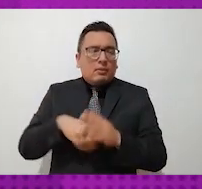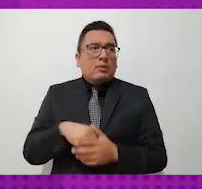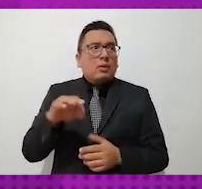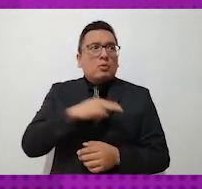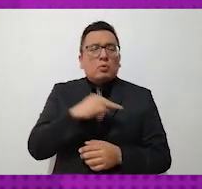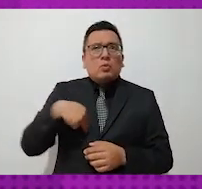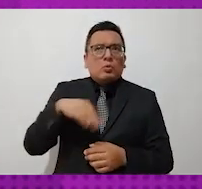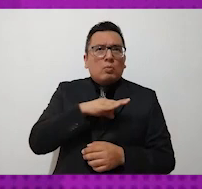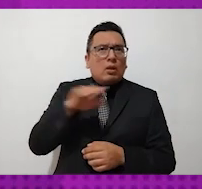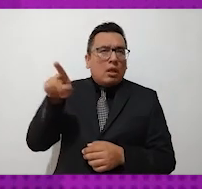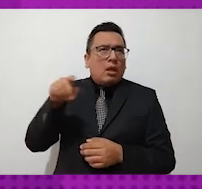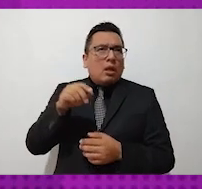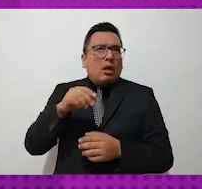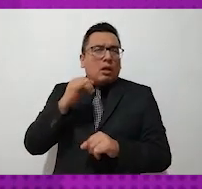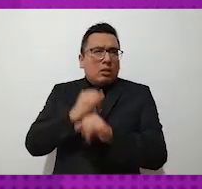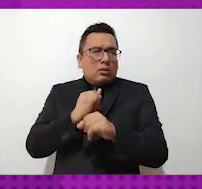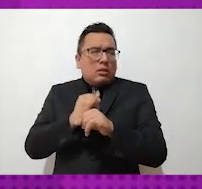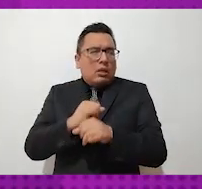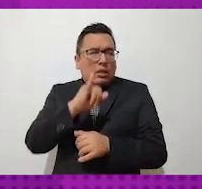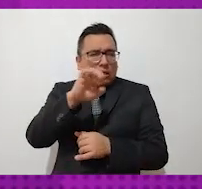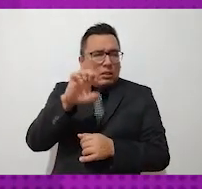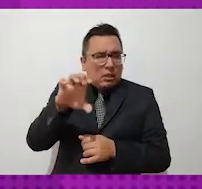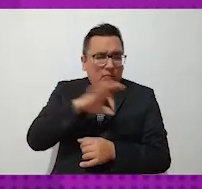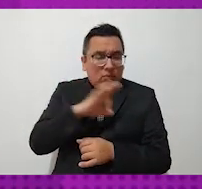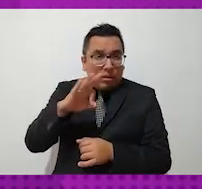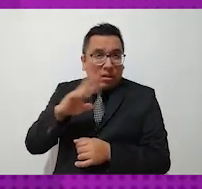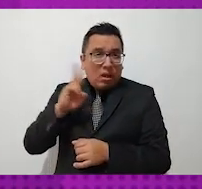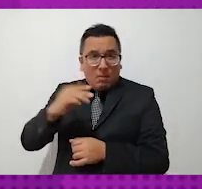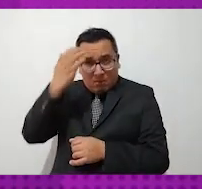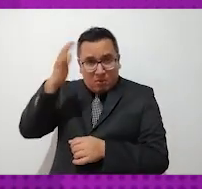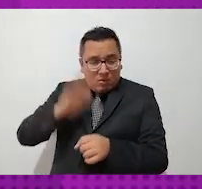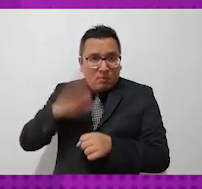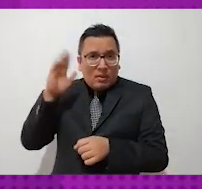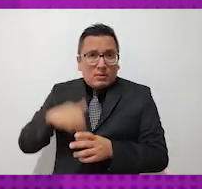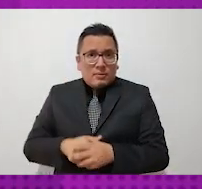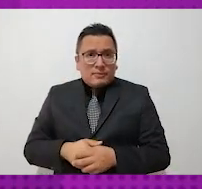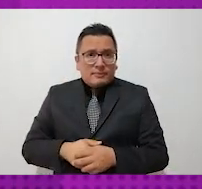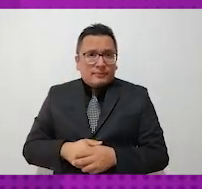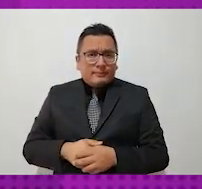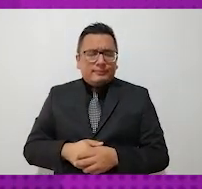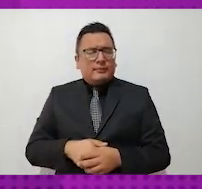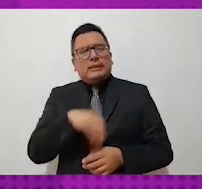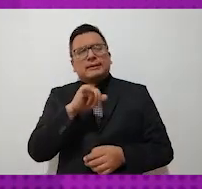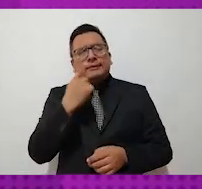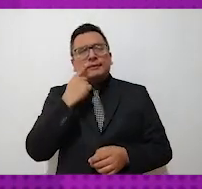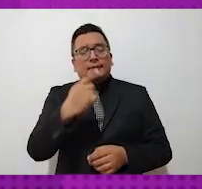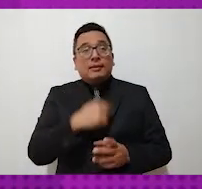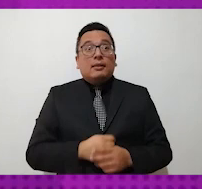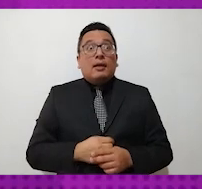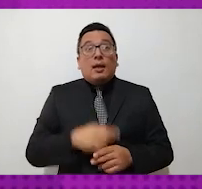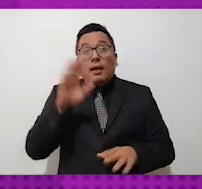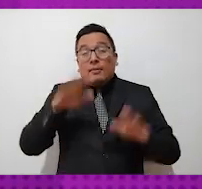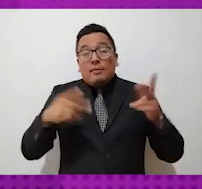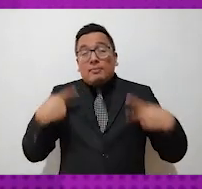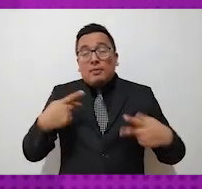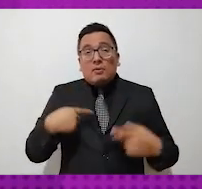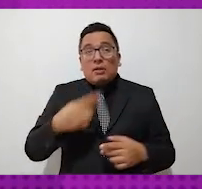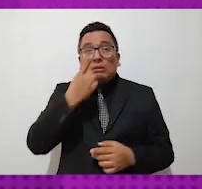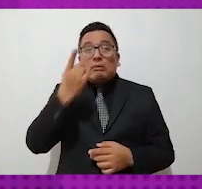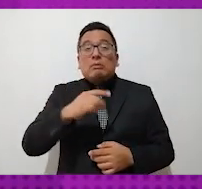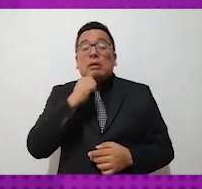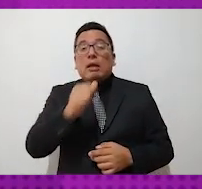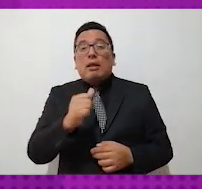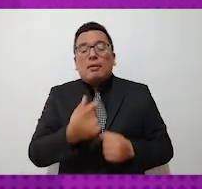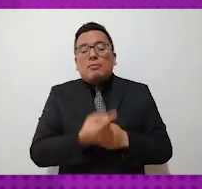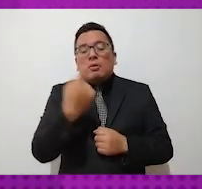instituto, ¿podemos encontrar ahí información para acercarnos con ustedes? Sí, claro, yo creo que quien no denuncie es porque no quiere. ¿Sí?